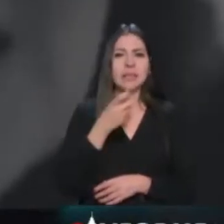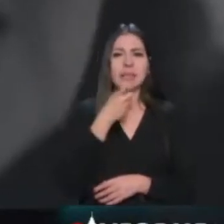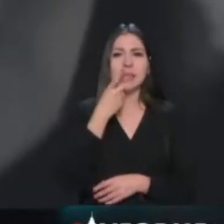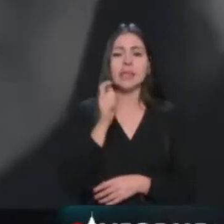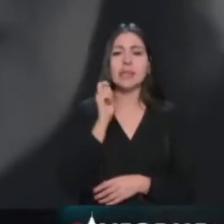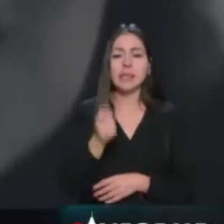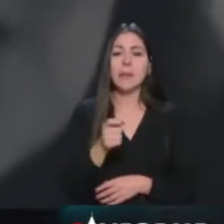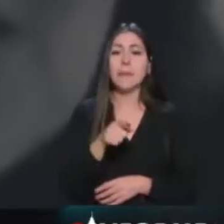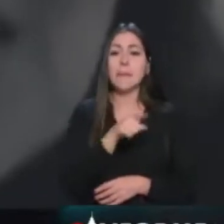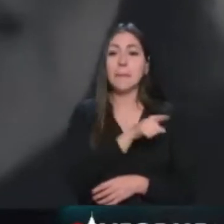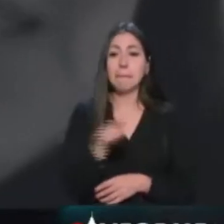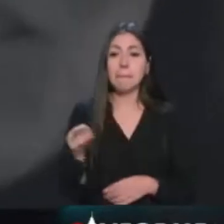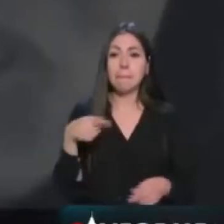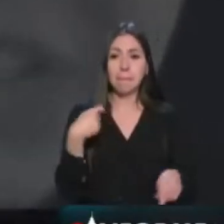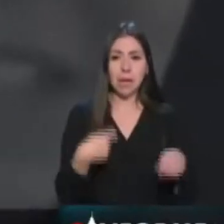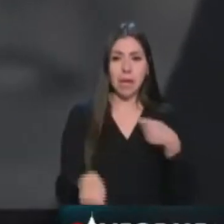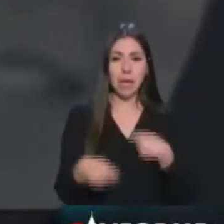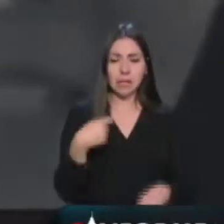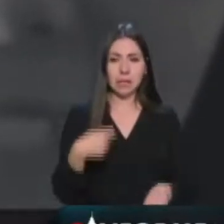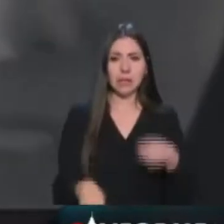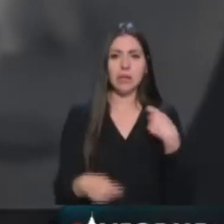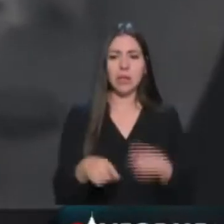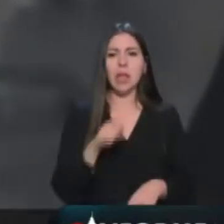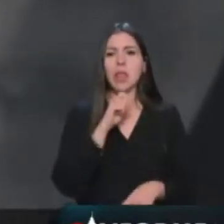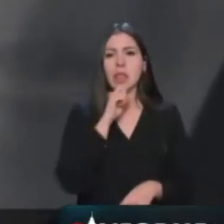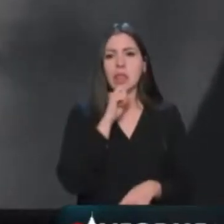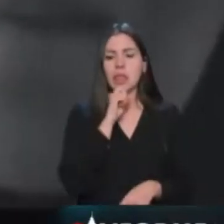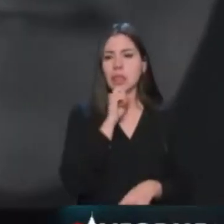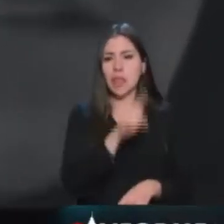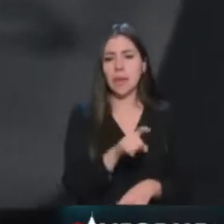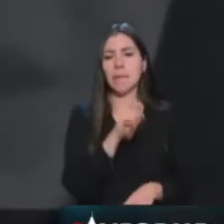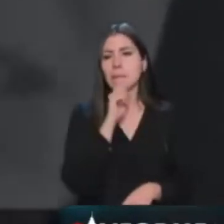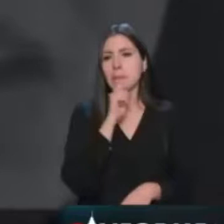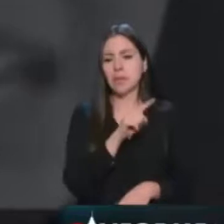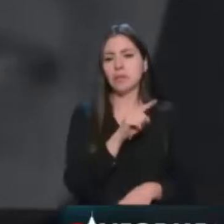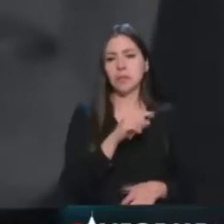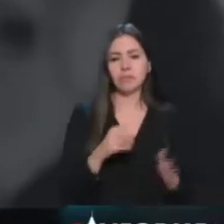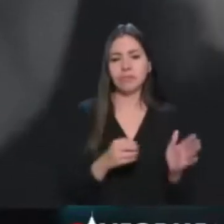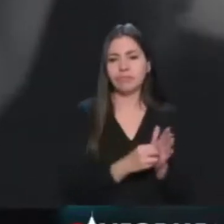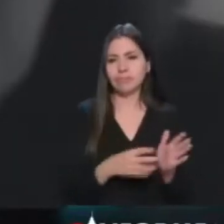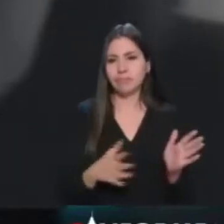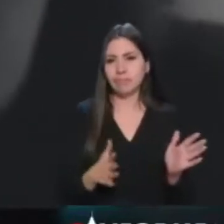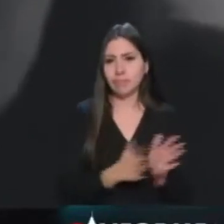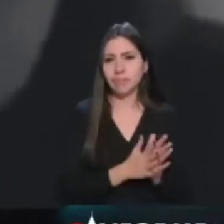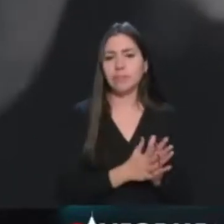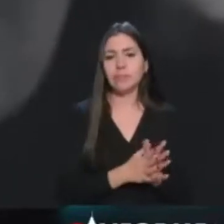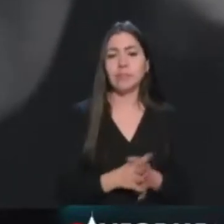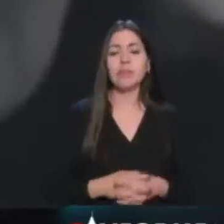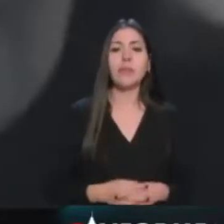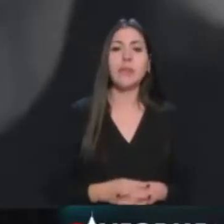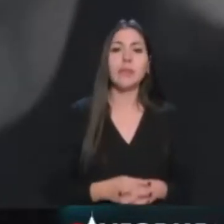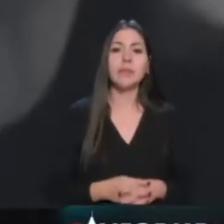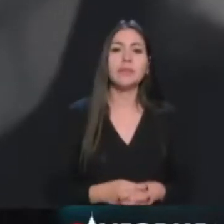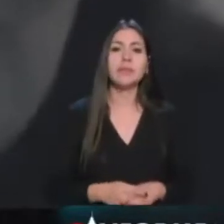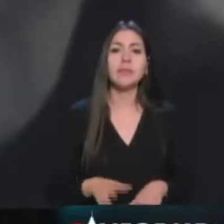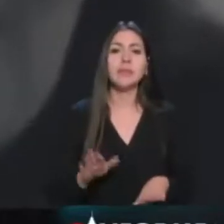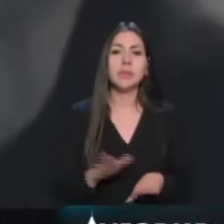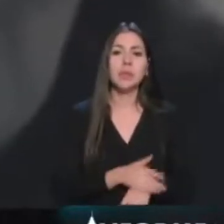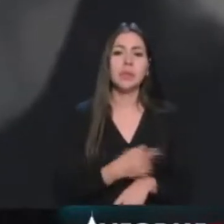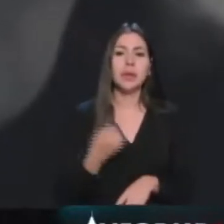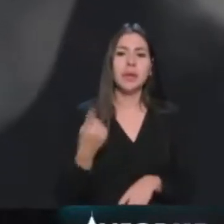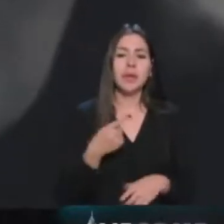ya entran también en anexos, debido a que son recipientes